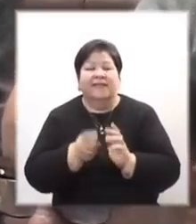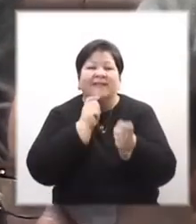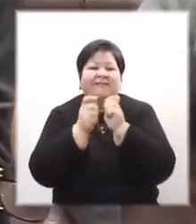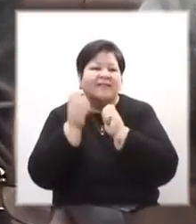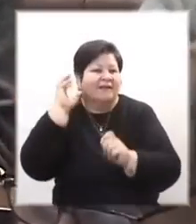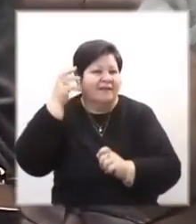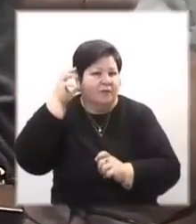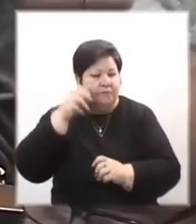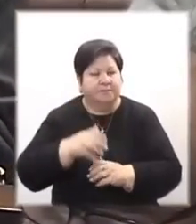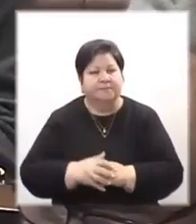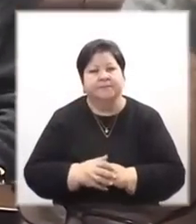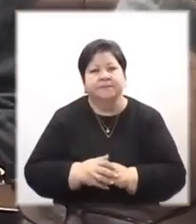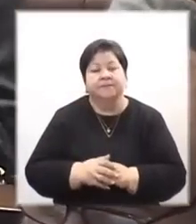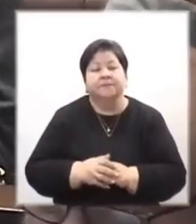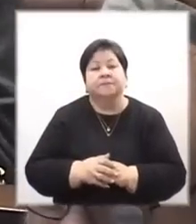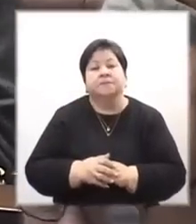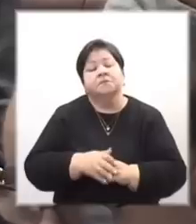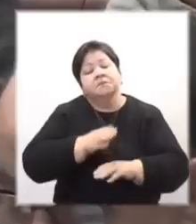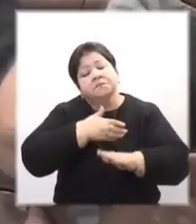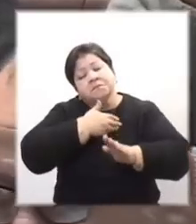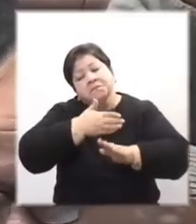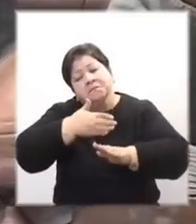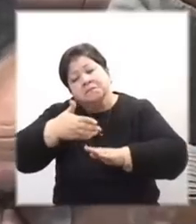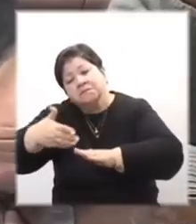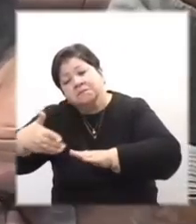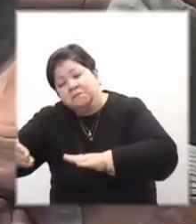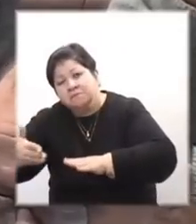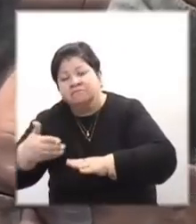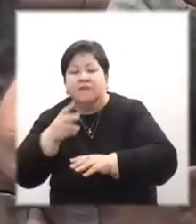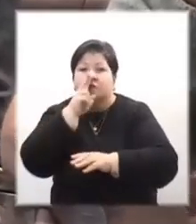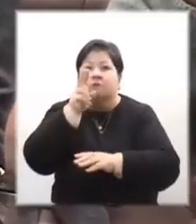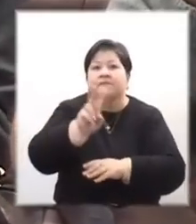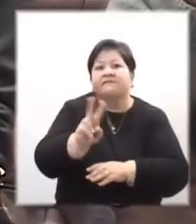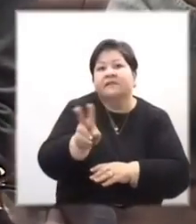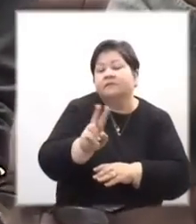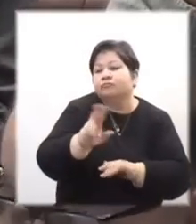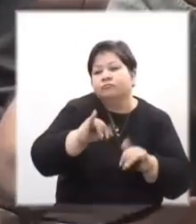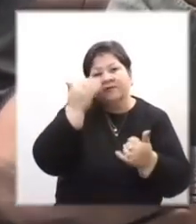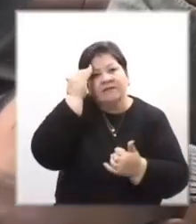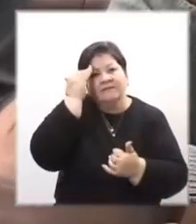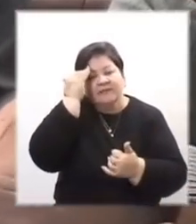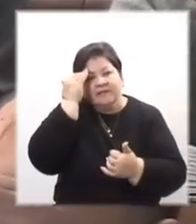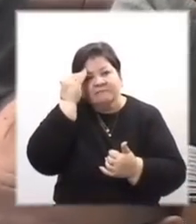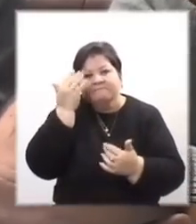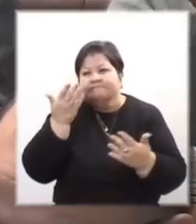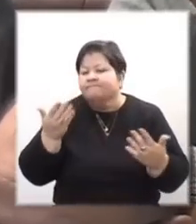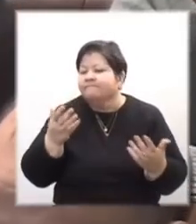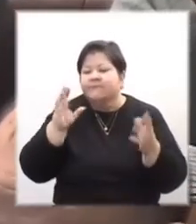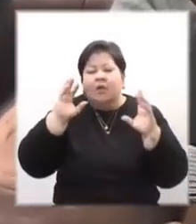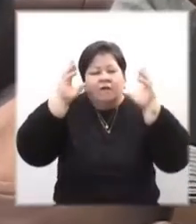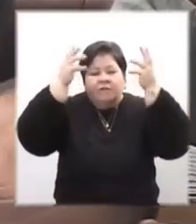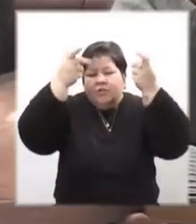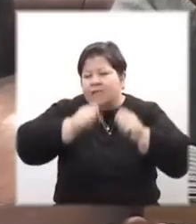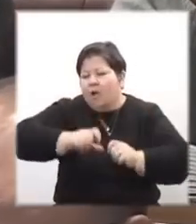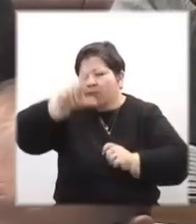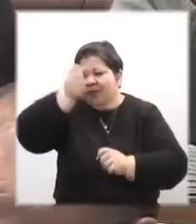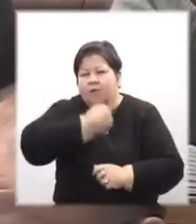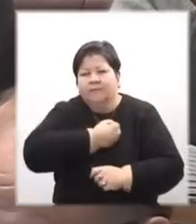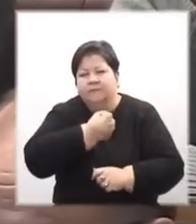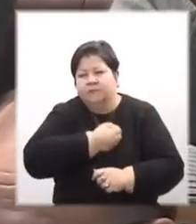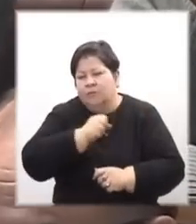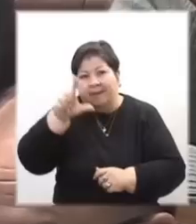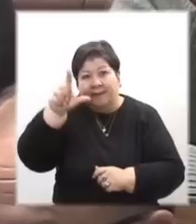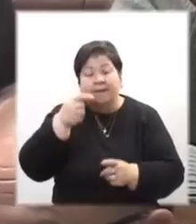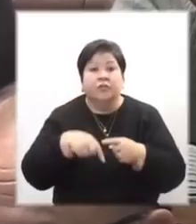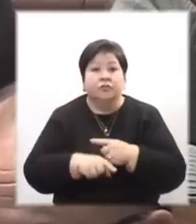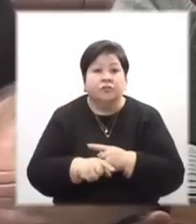radio. Pasaron los meses y era evidente que al cierre del 2022 ya se sabía que estábamos ante una espiral de violencia y de aumento de homicidios.